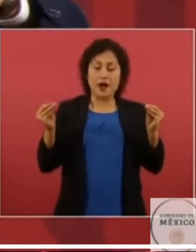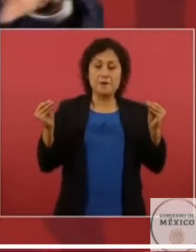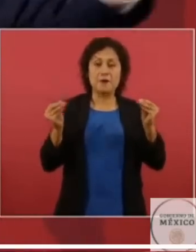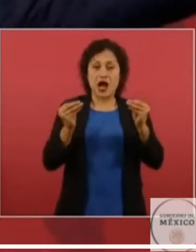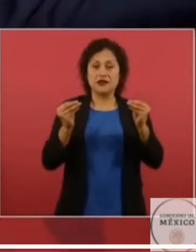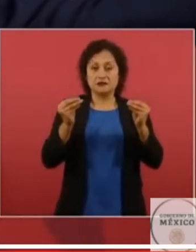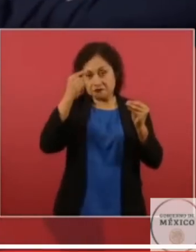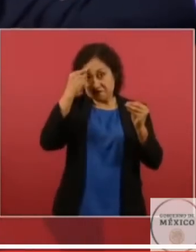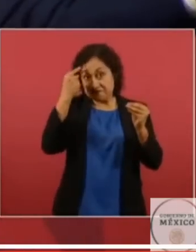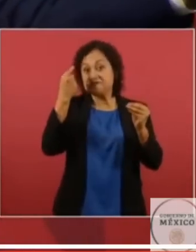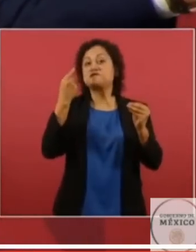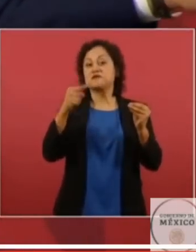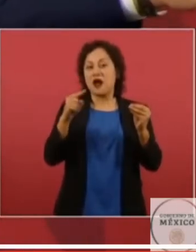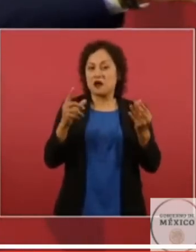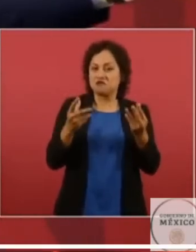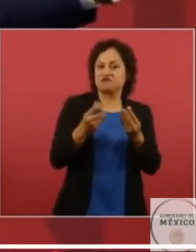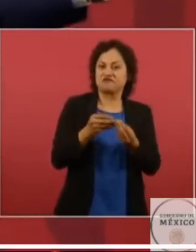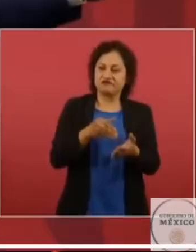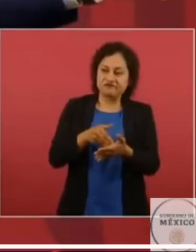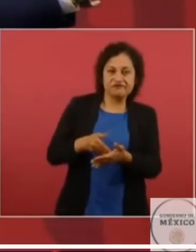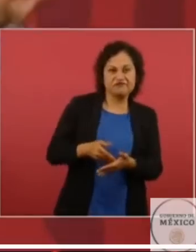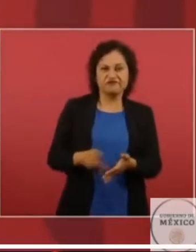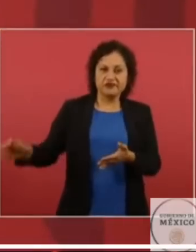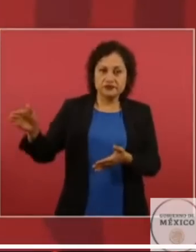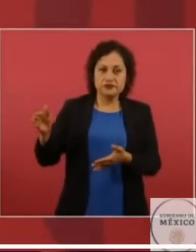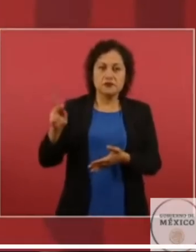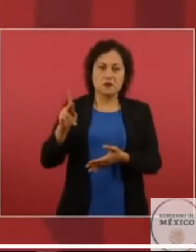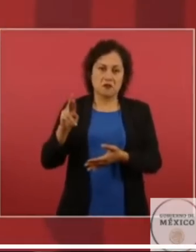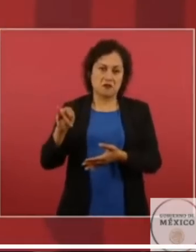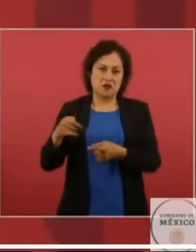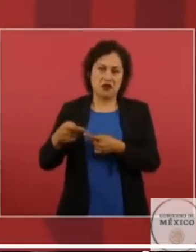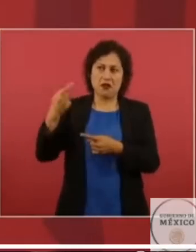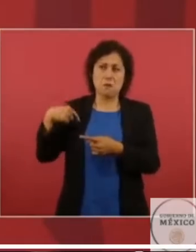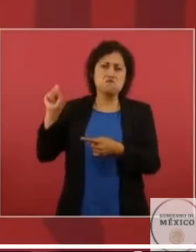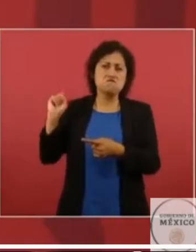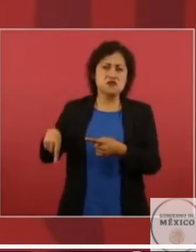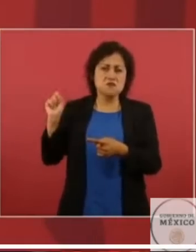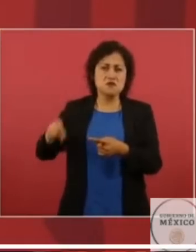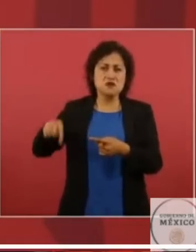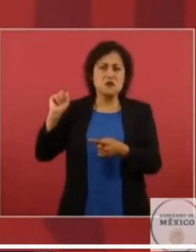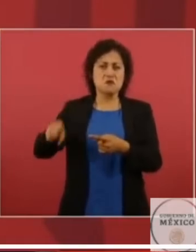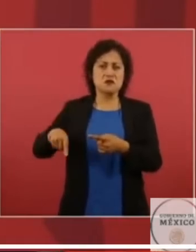para hacer a un lado al partido único, al partido de Estado.